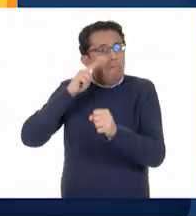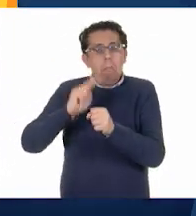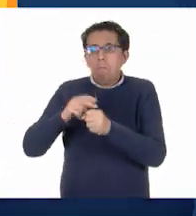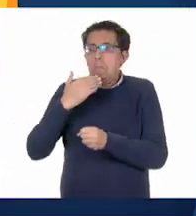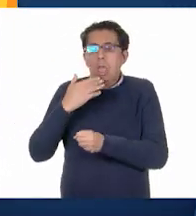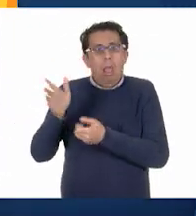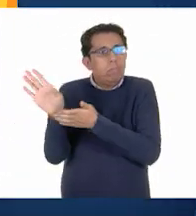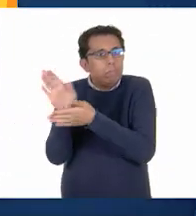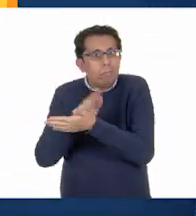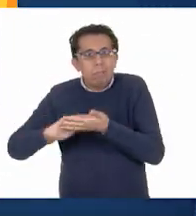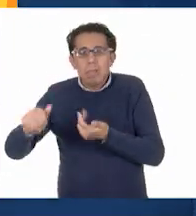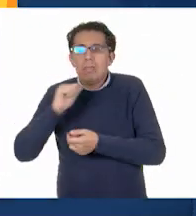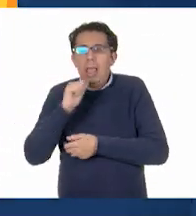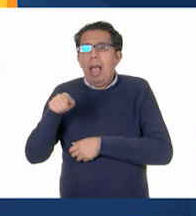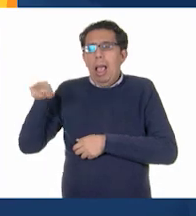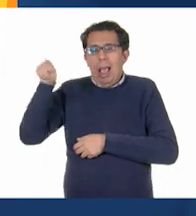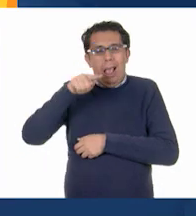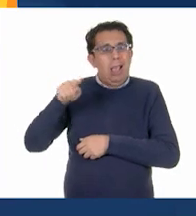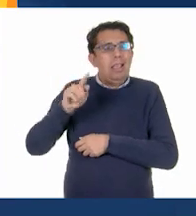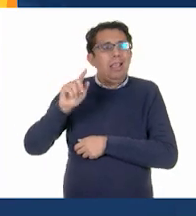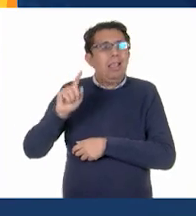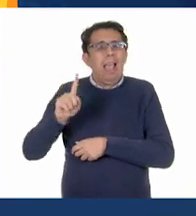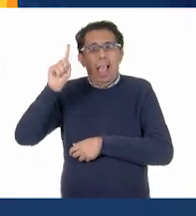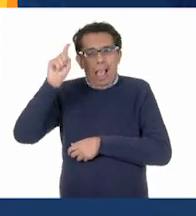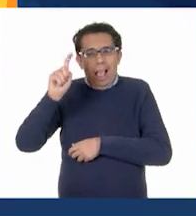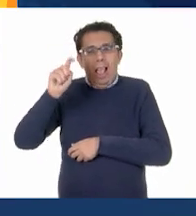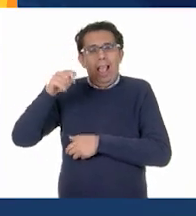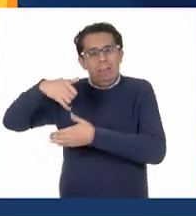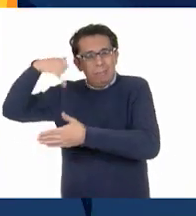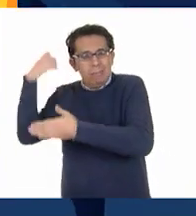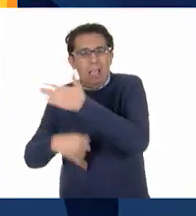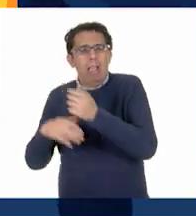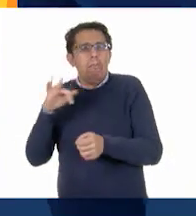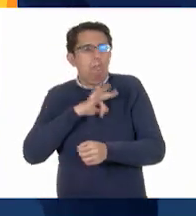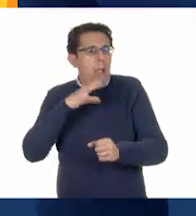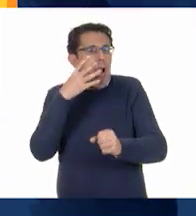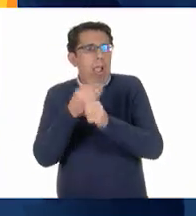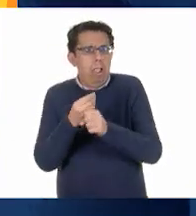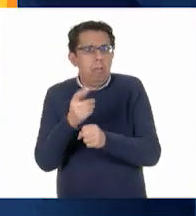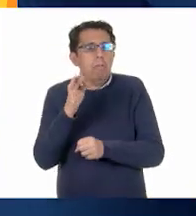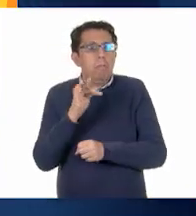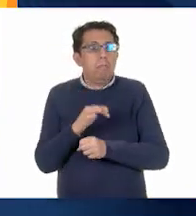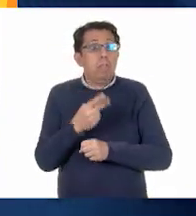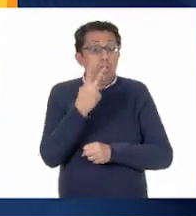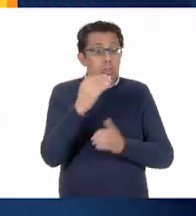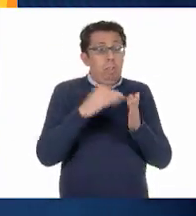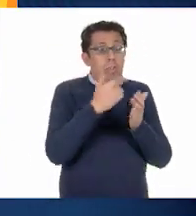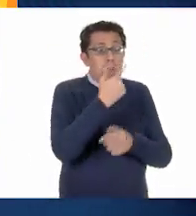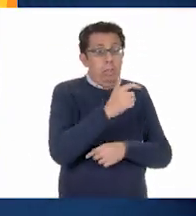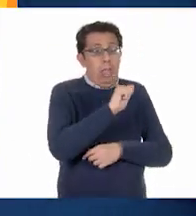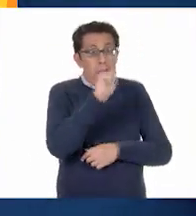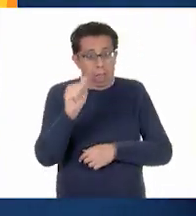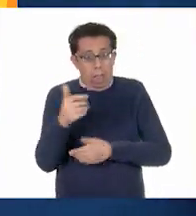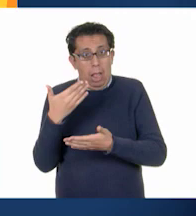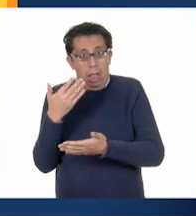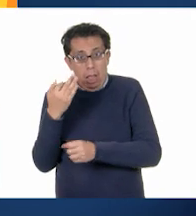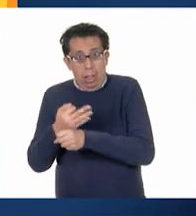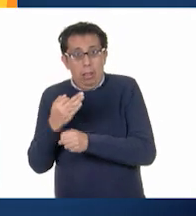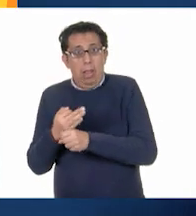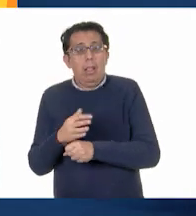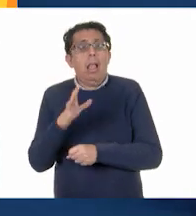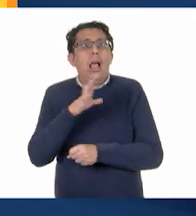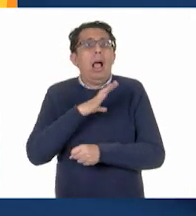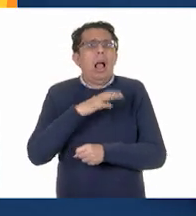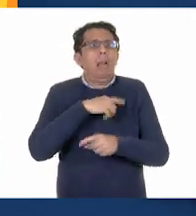recuperación del arrecife es tratar de adaptarnos al cambio climático. De 2007 a la fecha llevamos cerca de 45,000